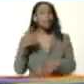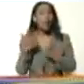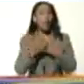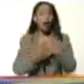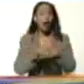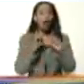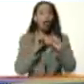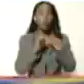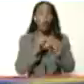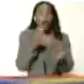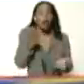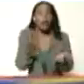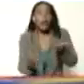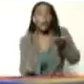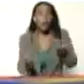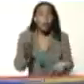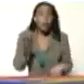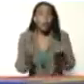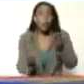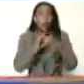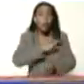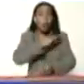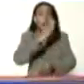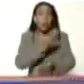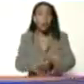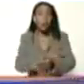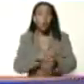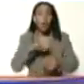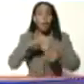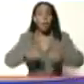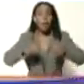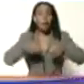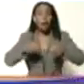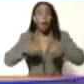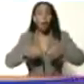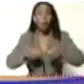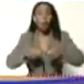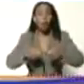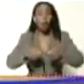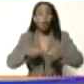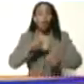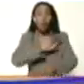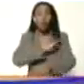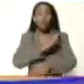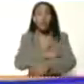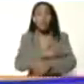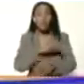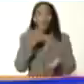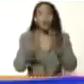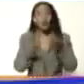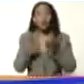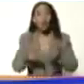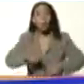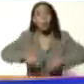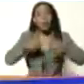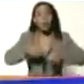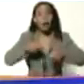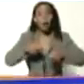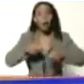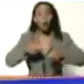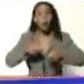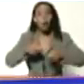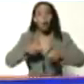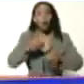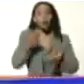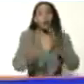a seguir estabilizando y fortaleciendo el mercado y cuando fortalecemos y estabilizamos el mercado cuando